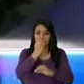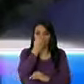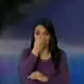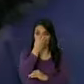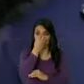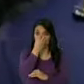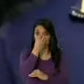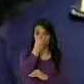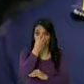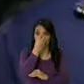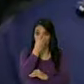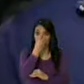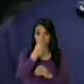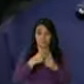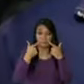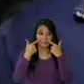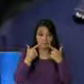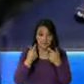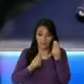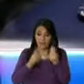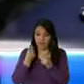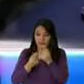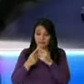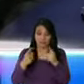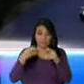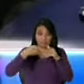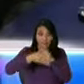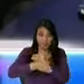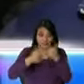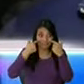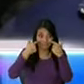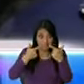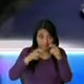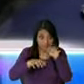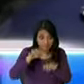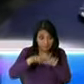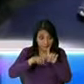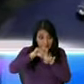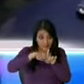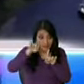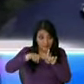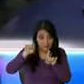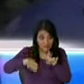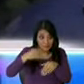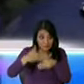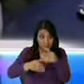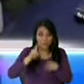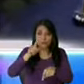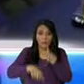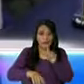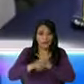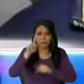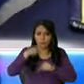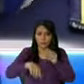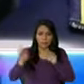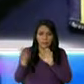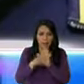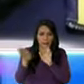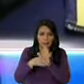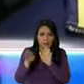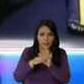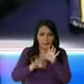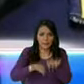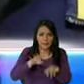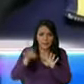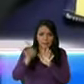Mirar realmente lo que se hace, pero más no podemos estar constatando los sistemas, las formas, los procedimientos, los ingresos, las